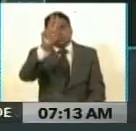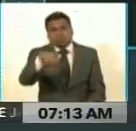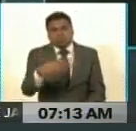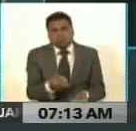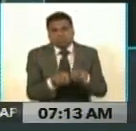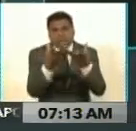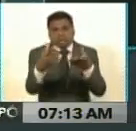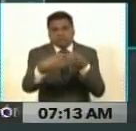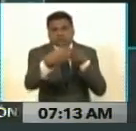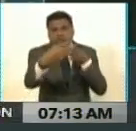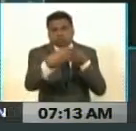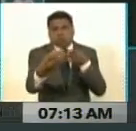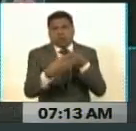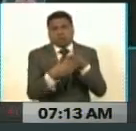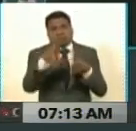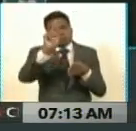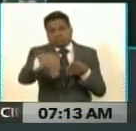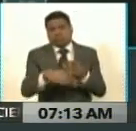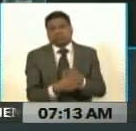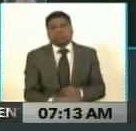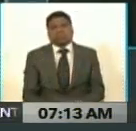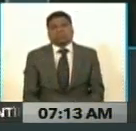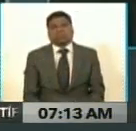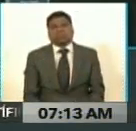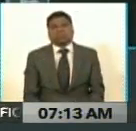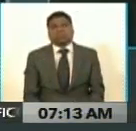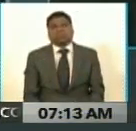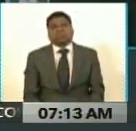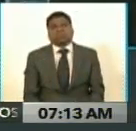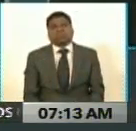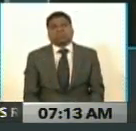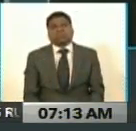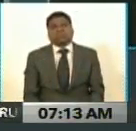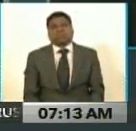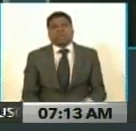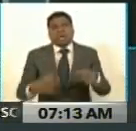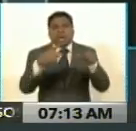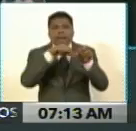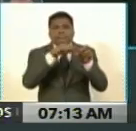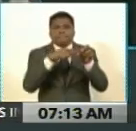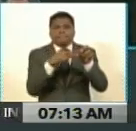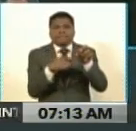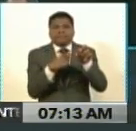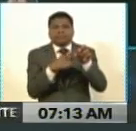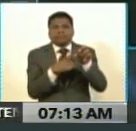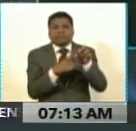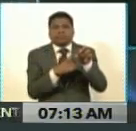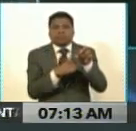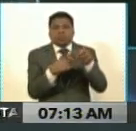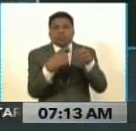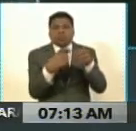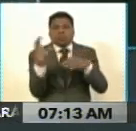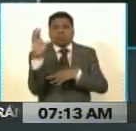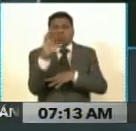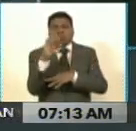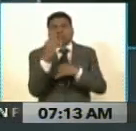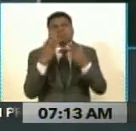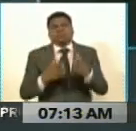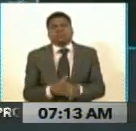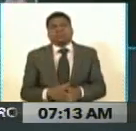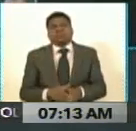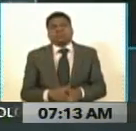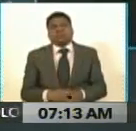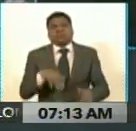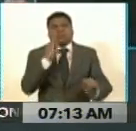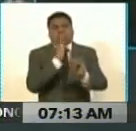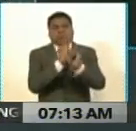entregan es lo que corresponde a pesos colombianos y cuando es electrónico